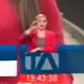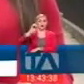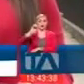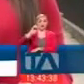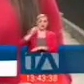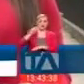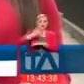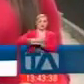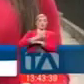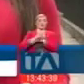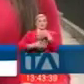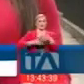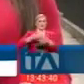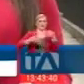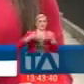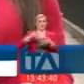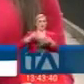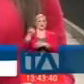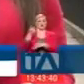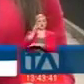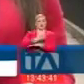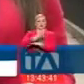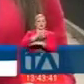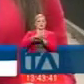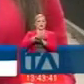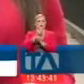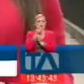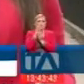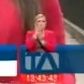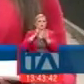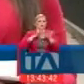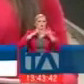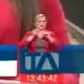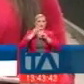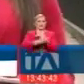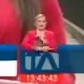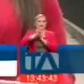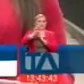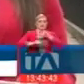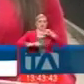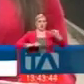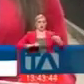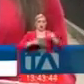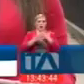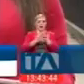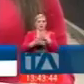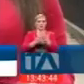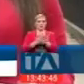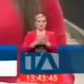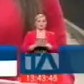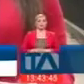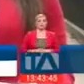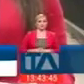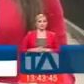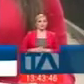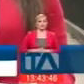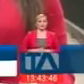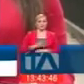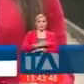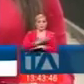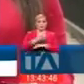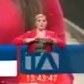tribunal suspendió para deliberar. Hoy darán a conocer su resolución, es decir, si sentencian o no a Vallejo por el delito de concusión. Durante 2 días